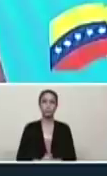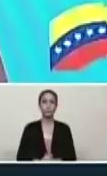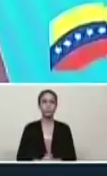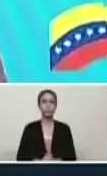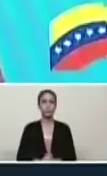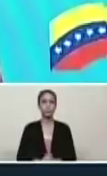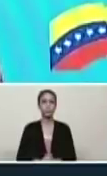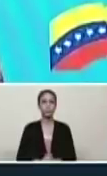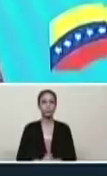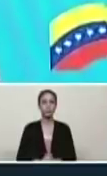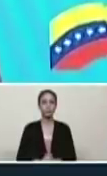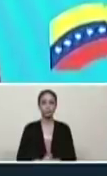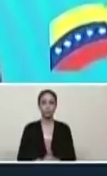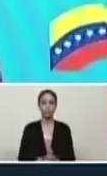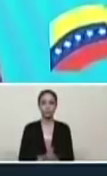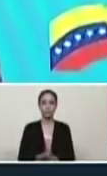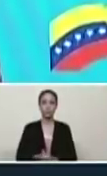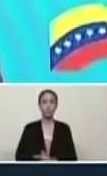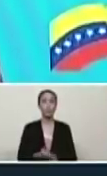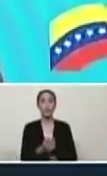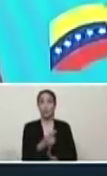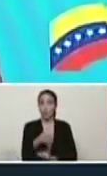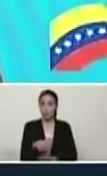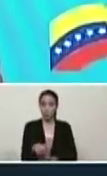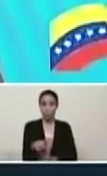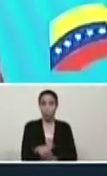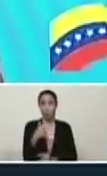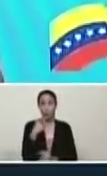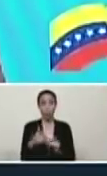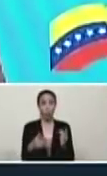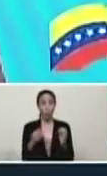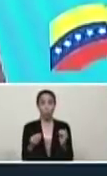solidaridad. Porque yo tenía una jornada hoy